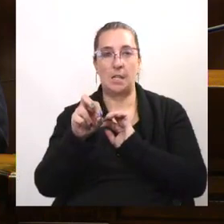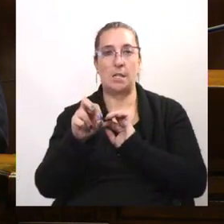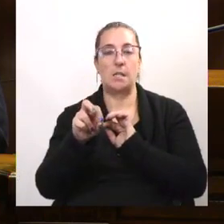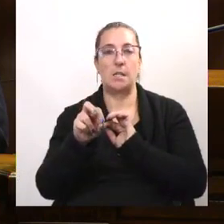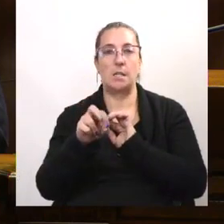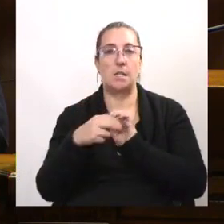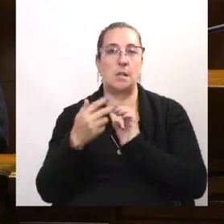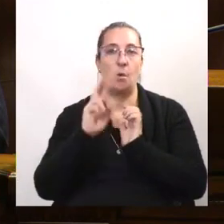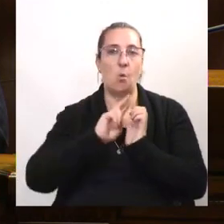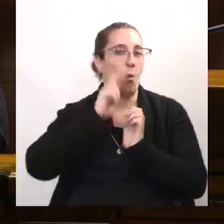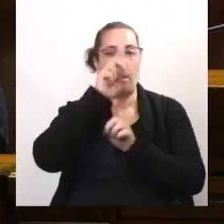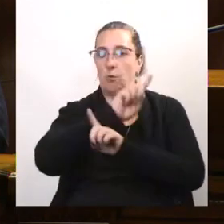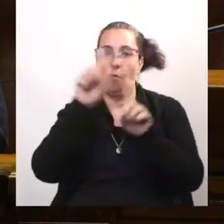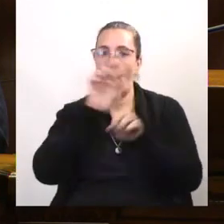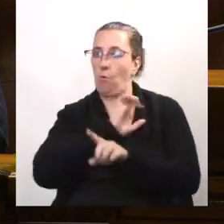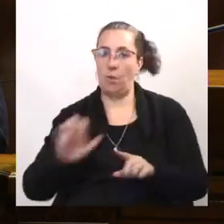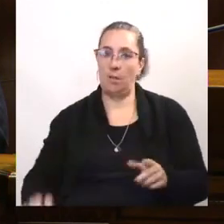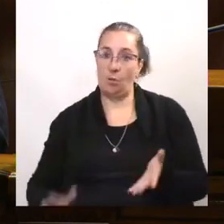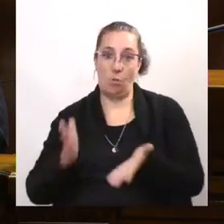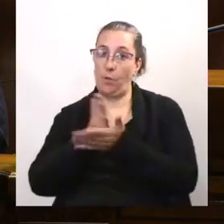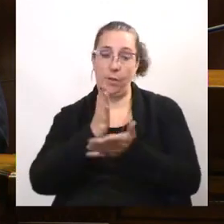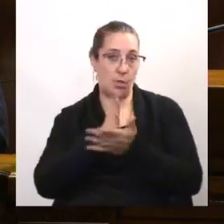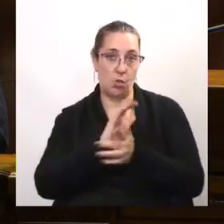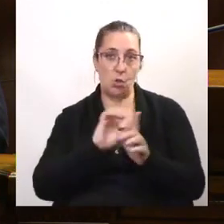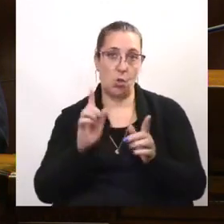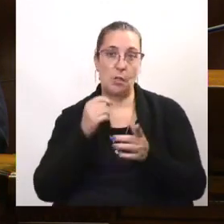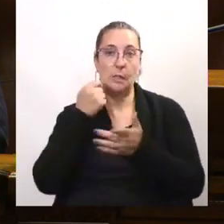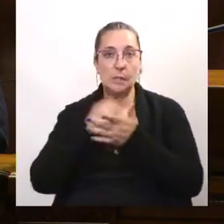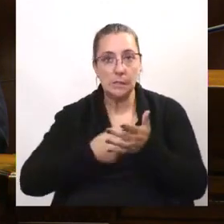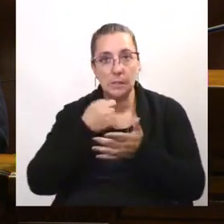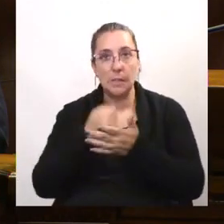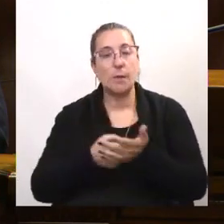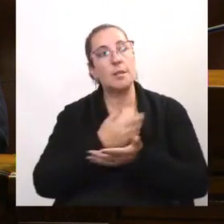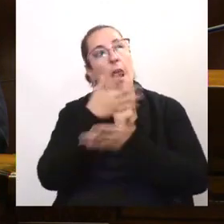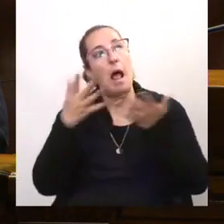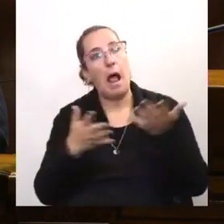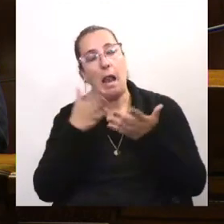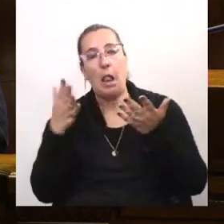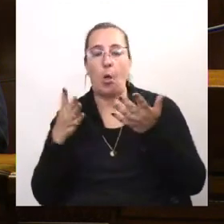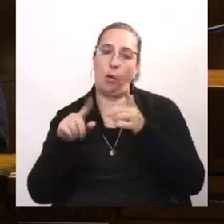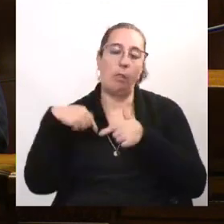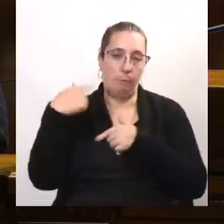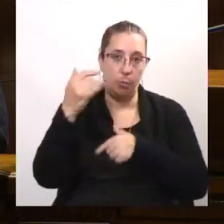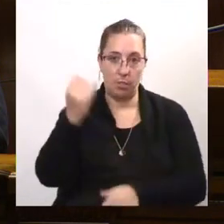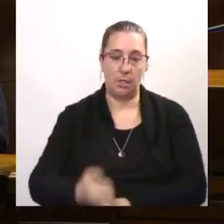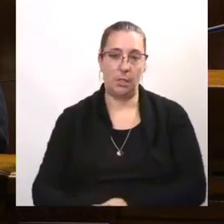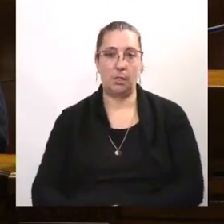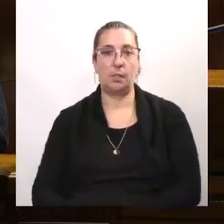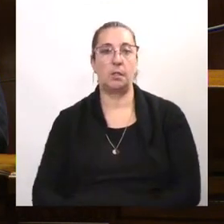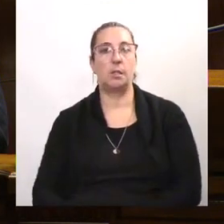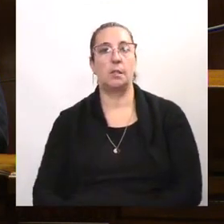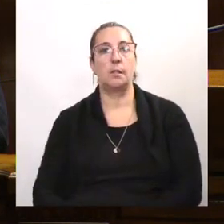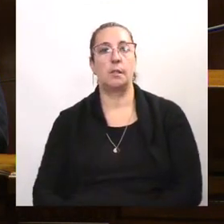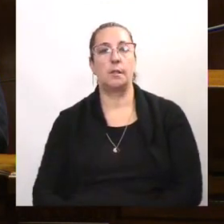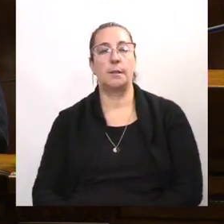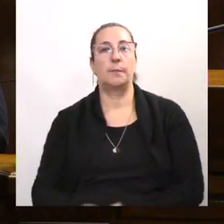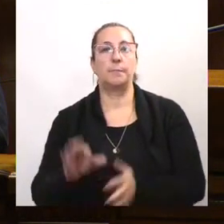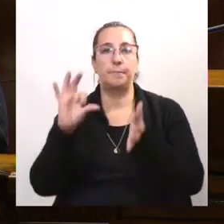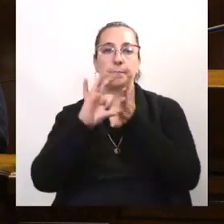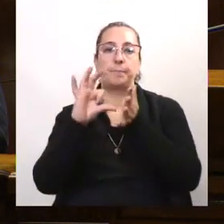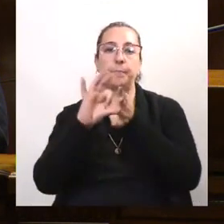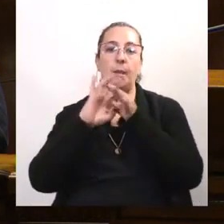el Uruguay no fue un Estado de Derecho, intentaba hacer algo que se concretó a partir de ahí. El sistema